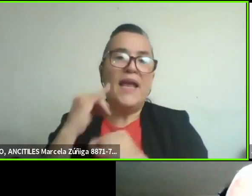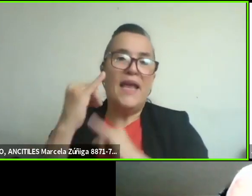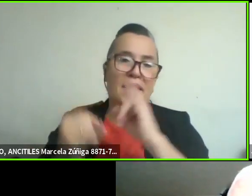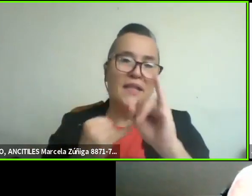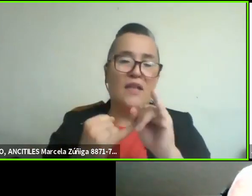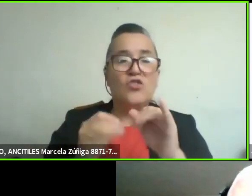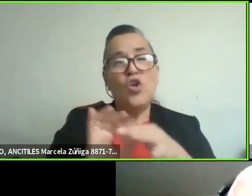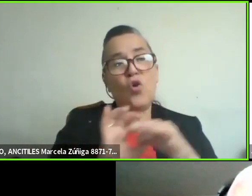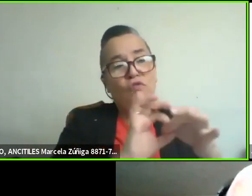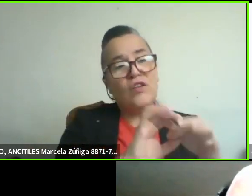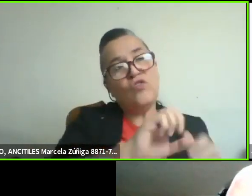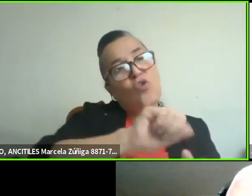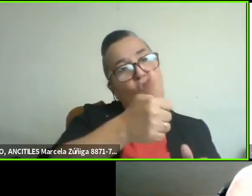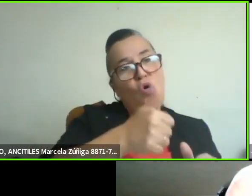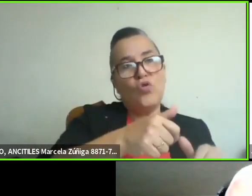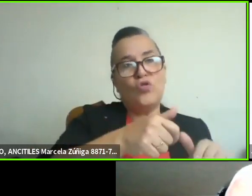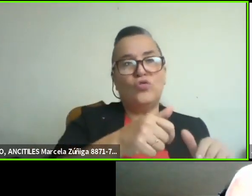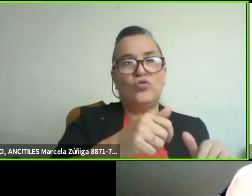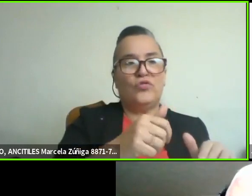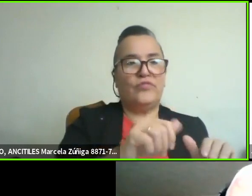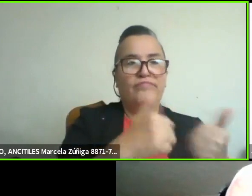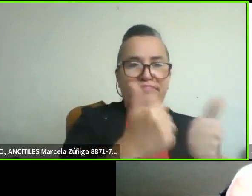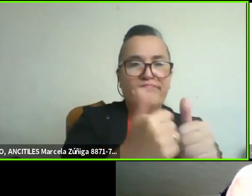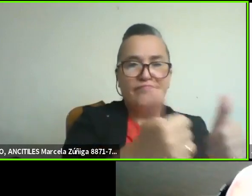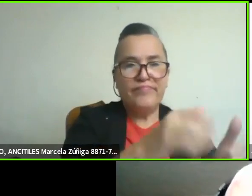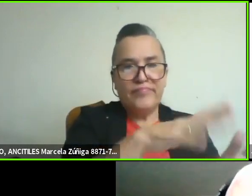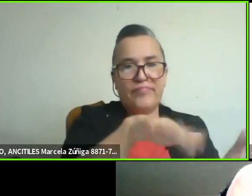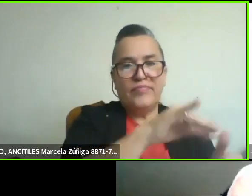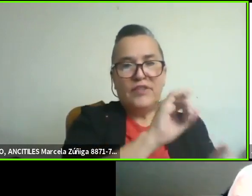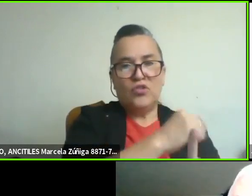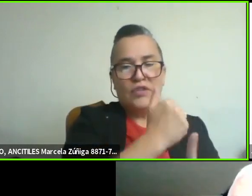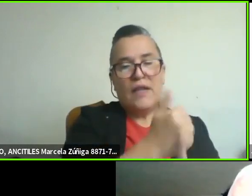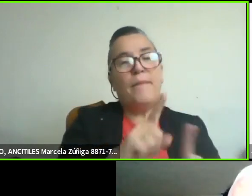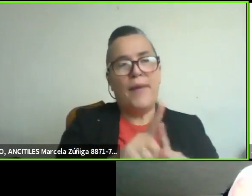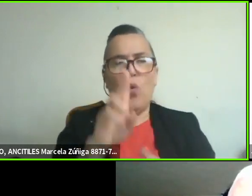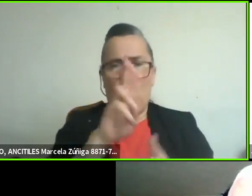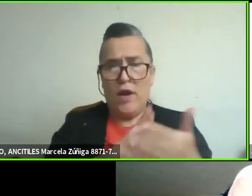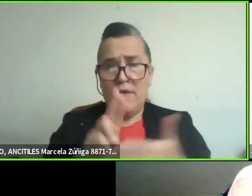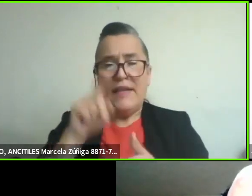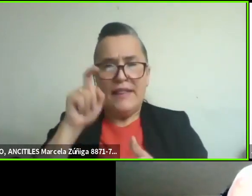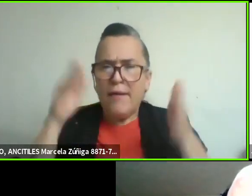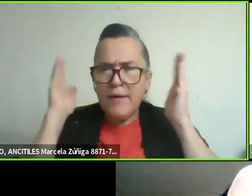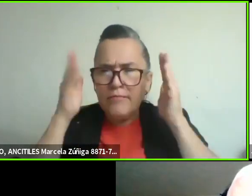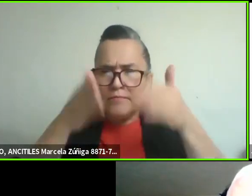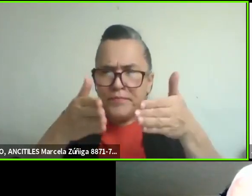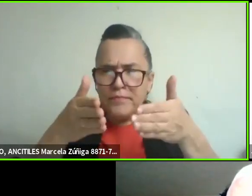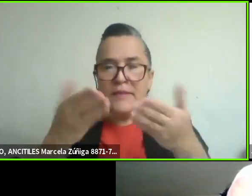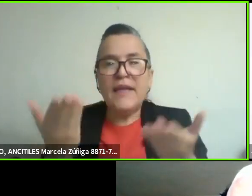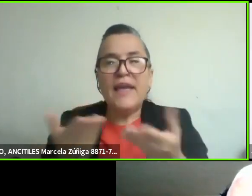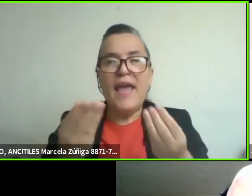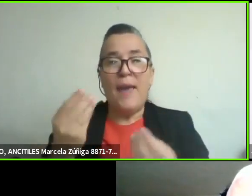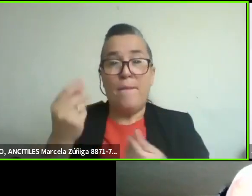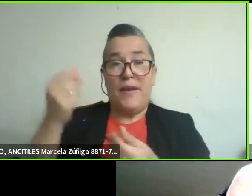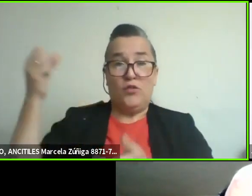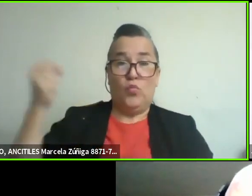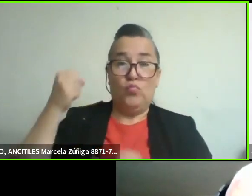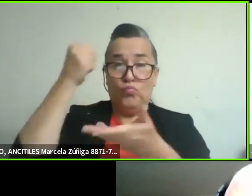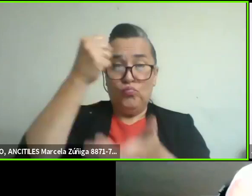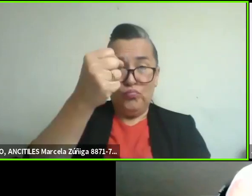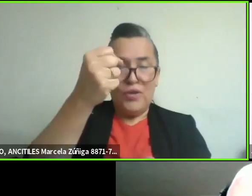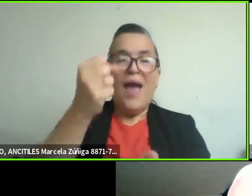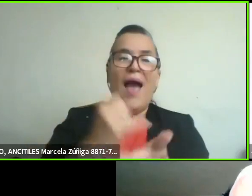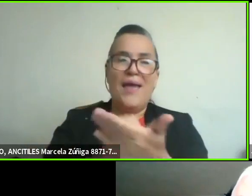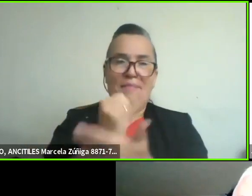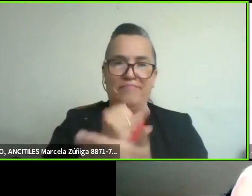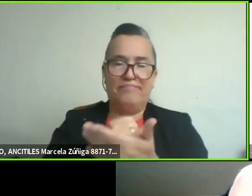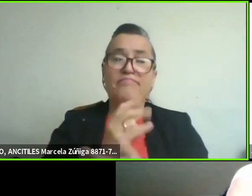de la sociedad pero claro que sí se requiere que las universidades dediquen una parte importante de su presupuesto a la investigación si